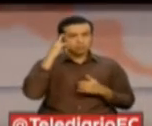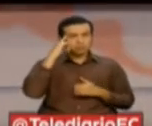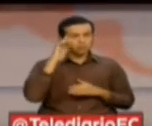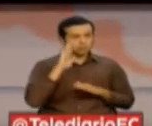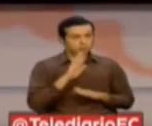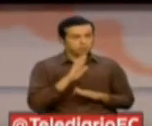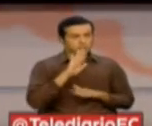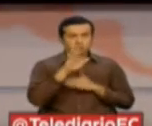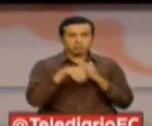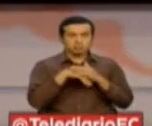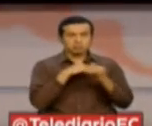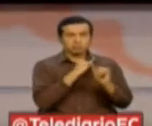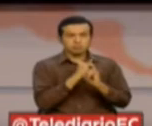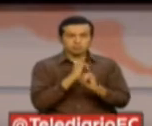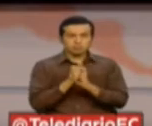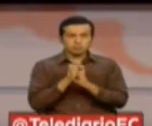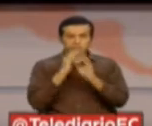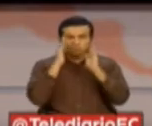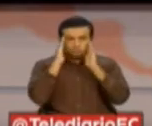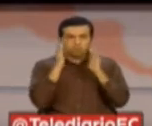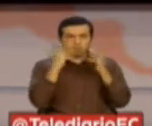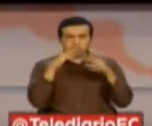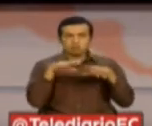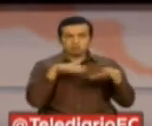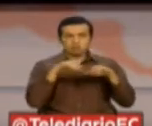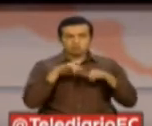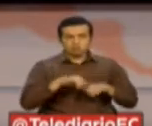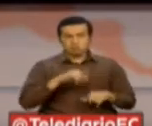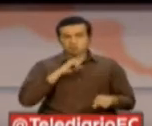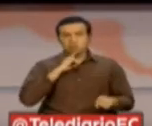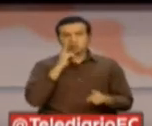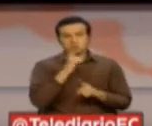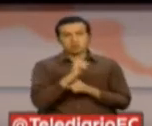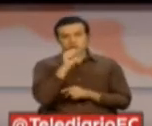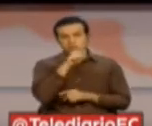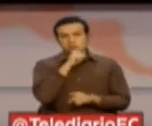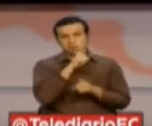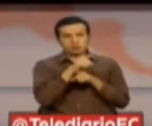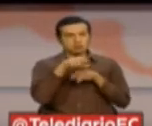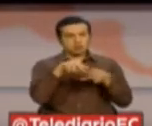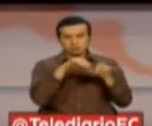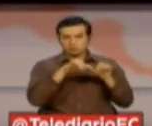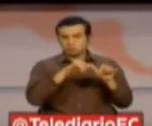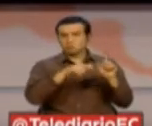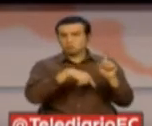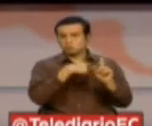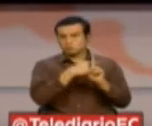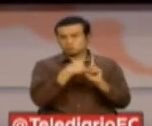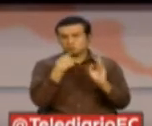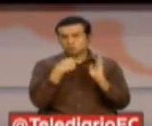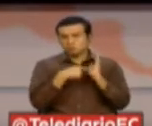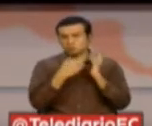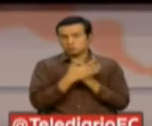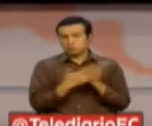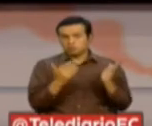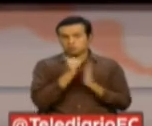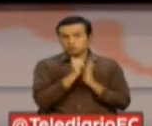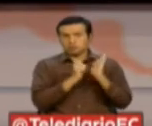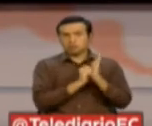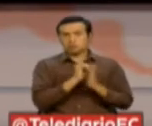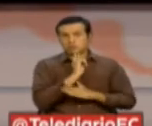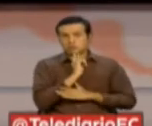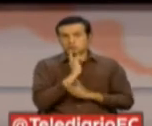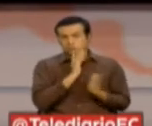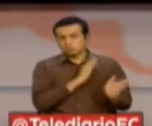gobierno de todas sus instituciones para poder buscarlo se han hecho acciones no quiero dejar reconocer que ha habido acciones positivas por ejemplo en la agenda con eeuu